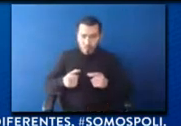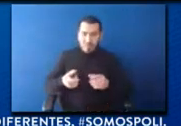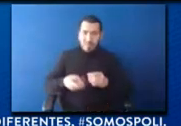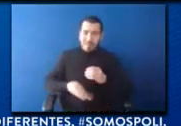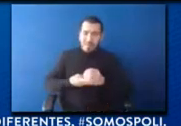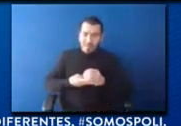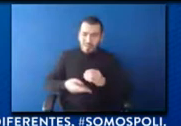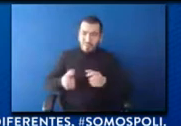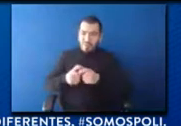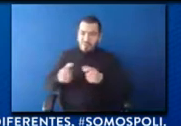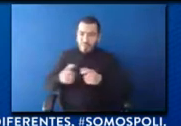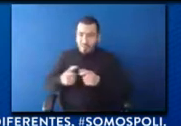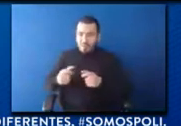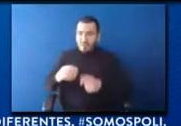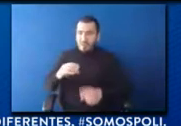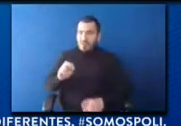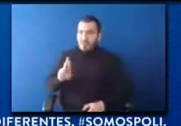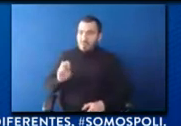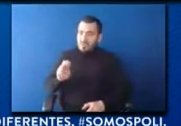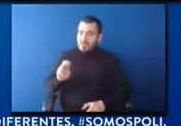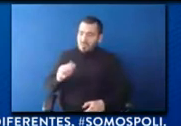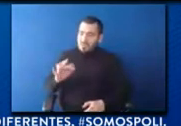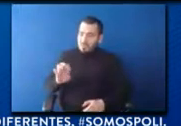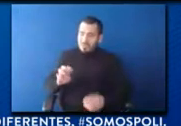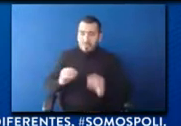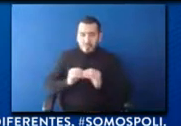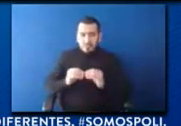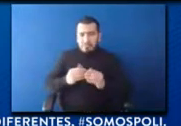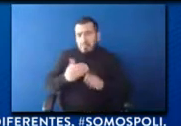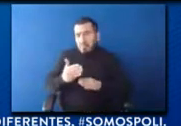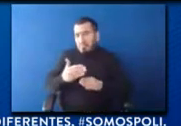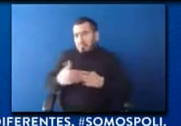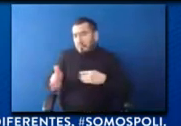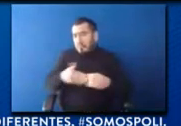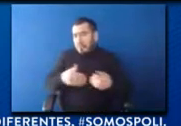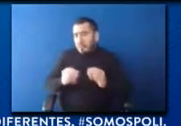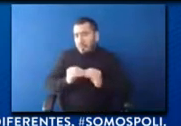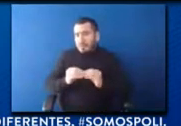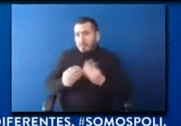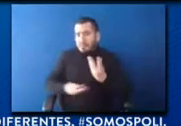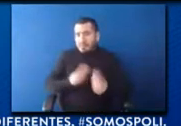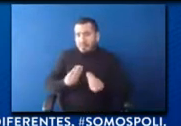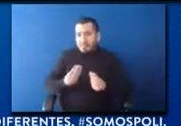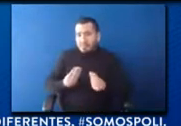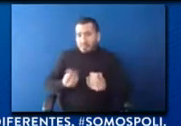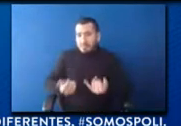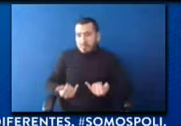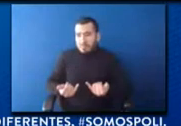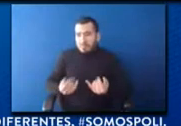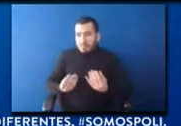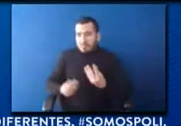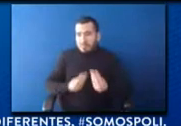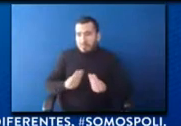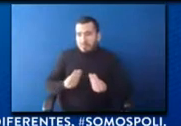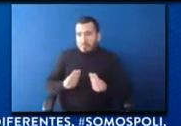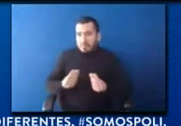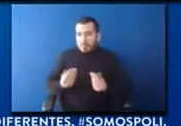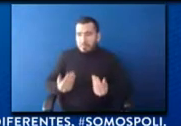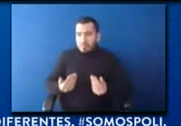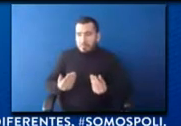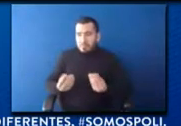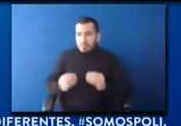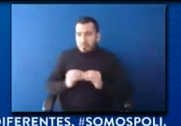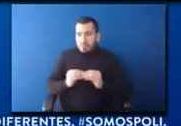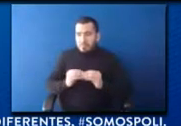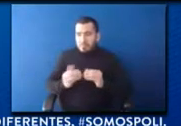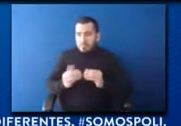digital, cuenta de trámite simplificado, ya no importa. Es más, ya no necesito que tenga una cuenta. Deme su número de